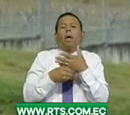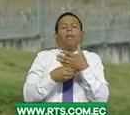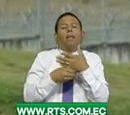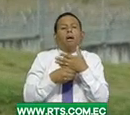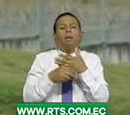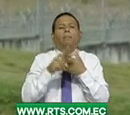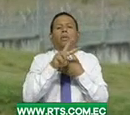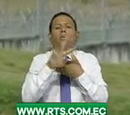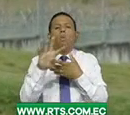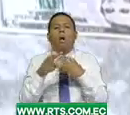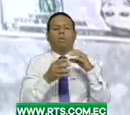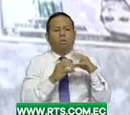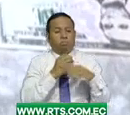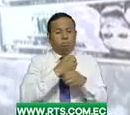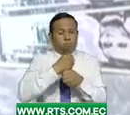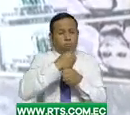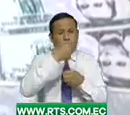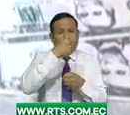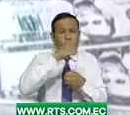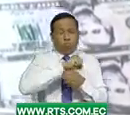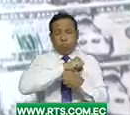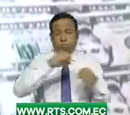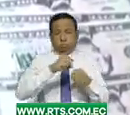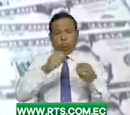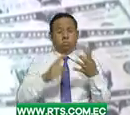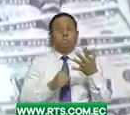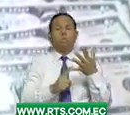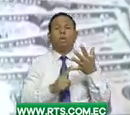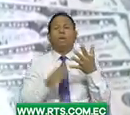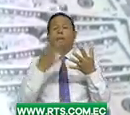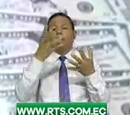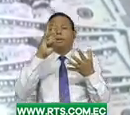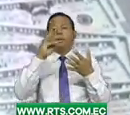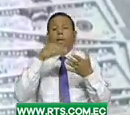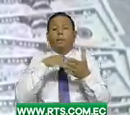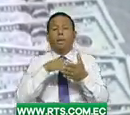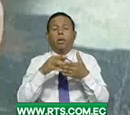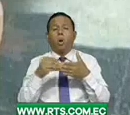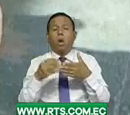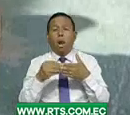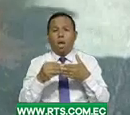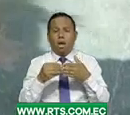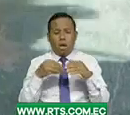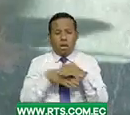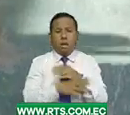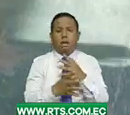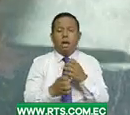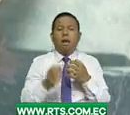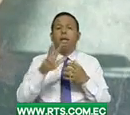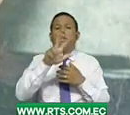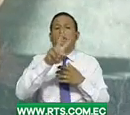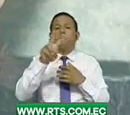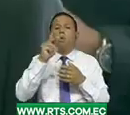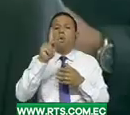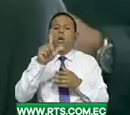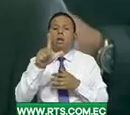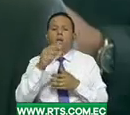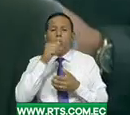de dinamita, 16 mil dólares que se pretendían ingresar a las prisiones, 32 kilos de droga.